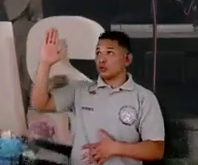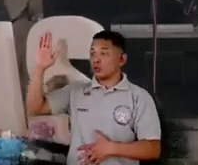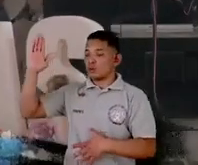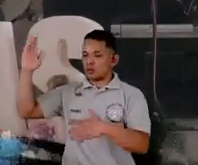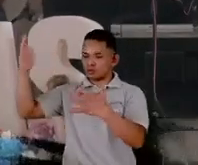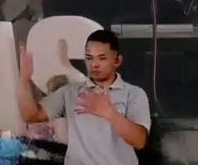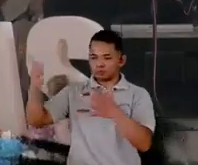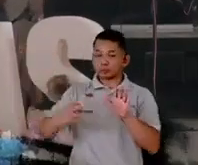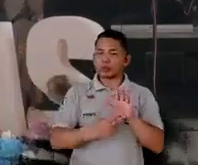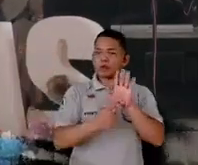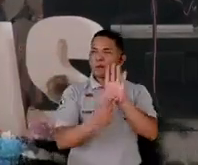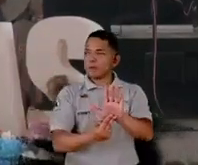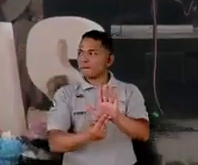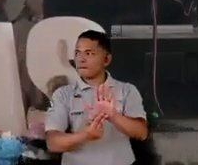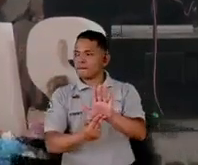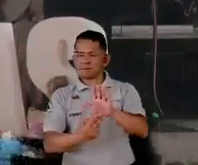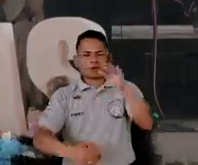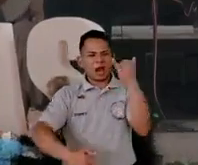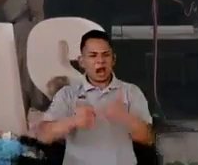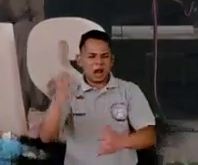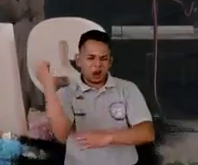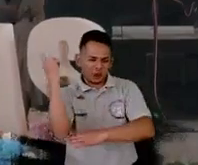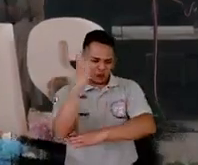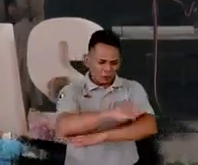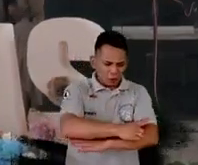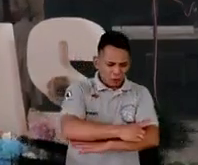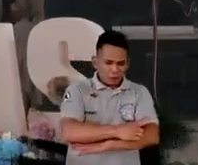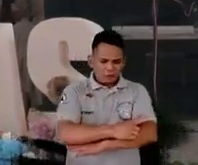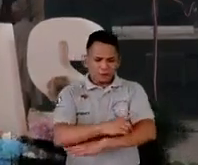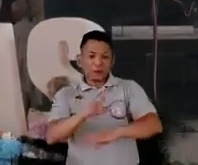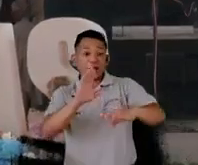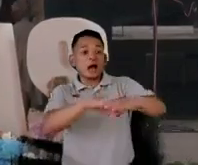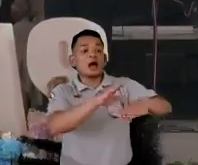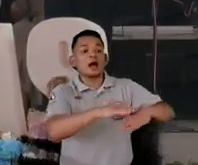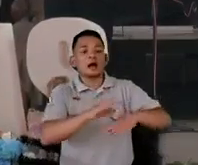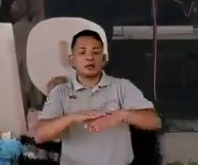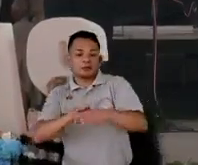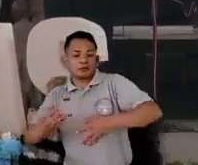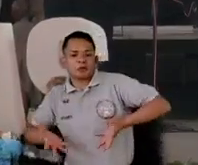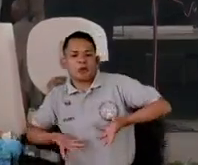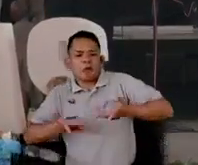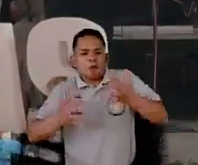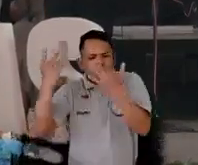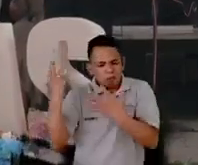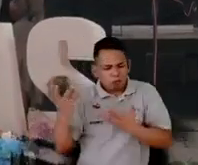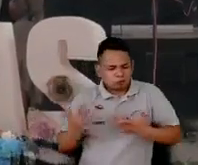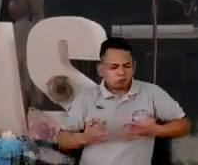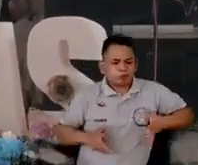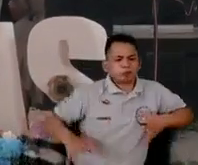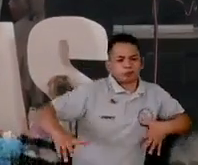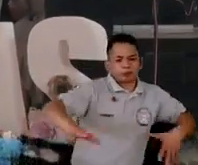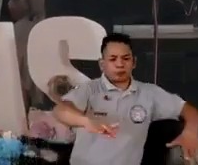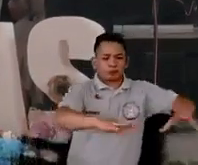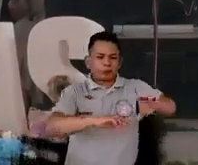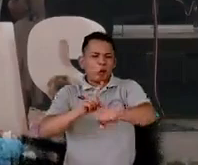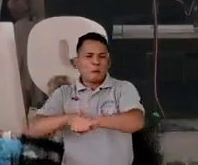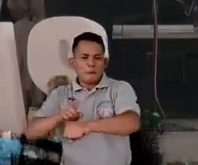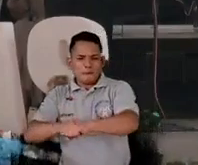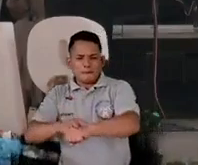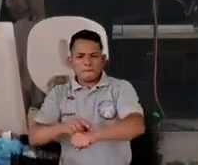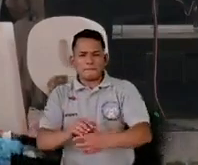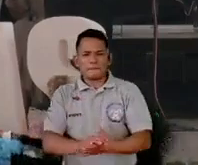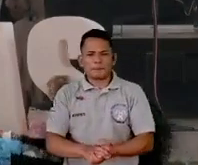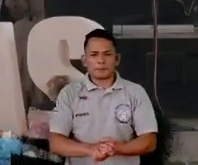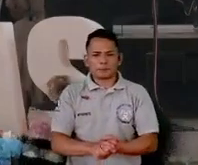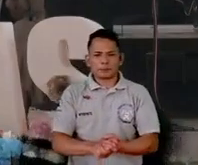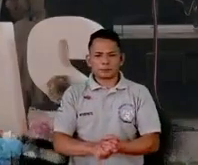plasmado que en los postreros días, dice Dios santo y amado, derramaré de mi espíritu en el momento indicado, tanto que hasta